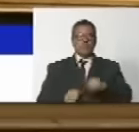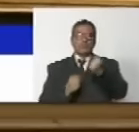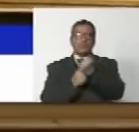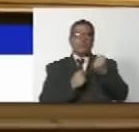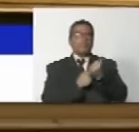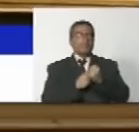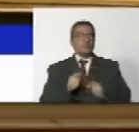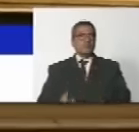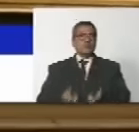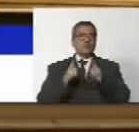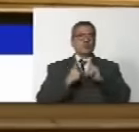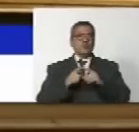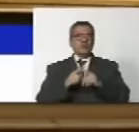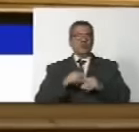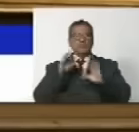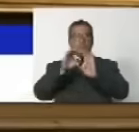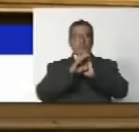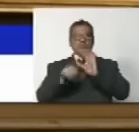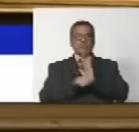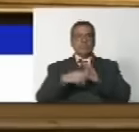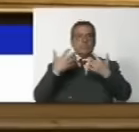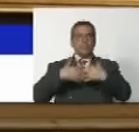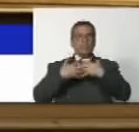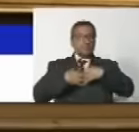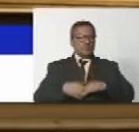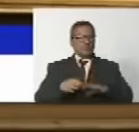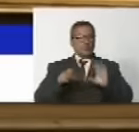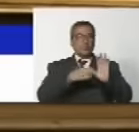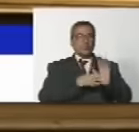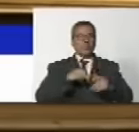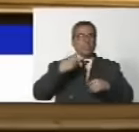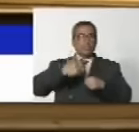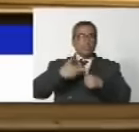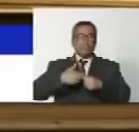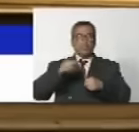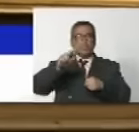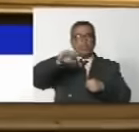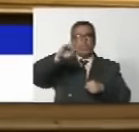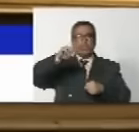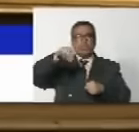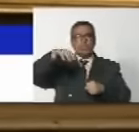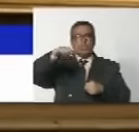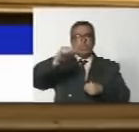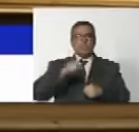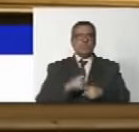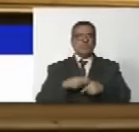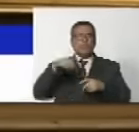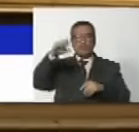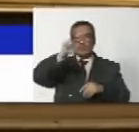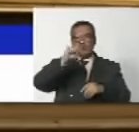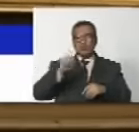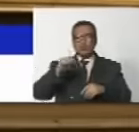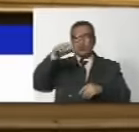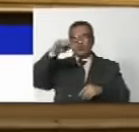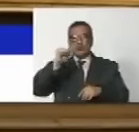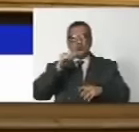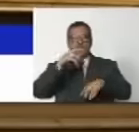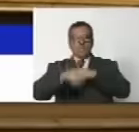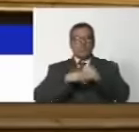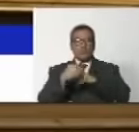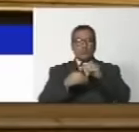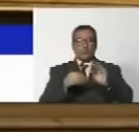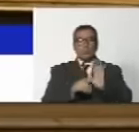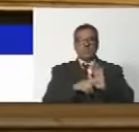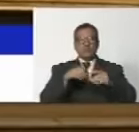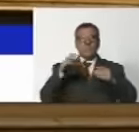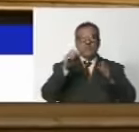la autorización de la constitución de la empresa mixta petrolera Roraima S.A. de conformidad con